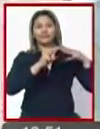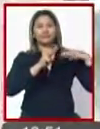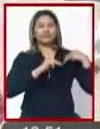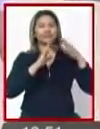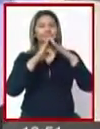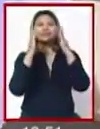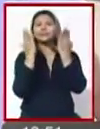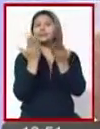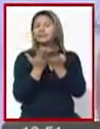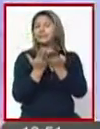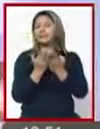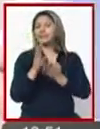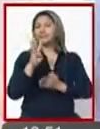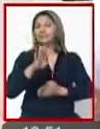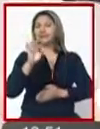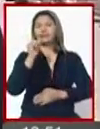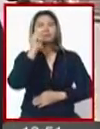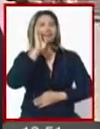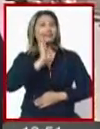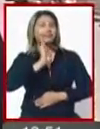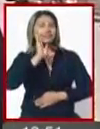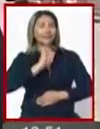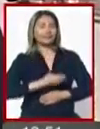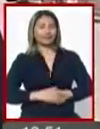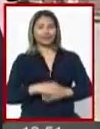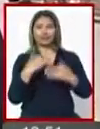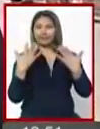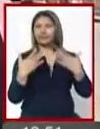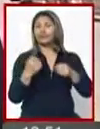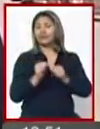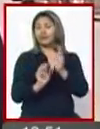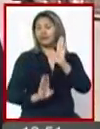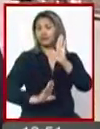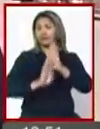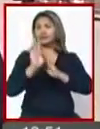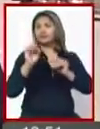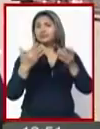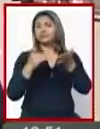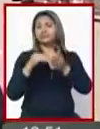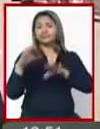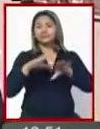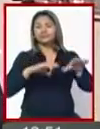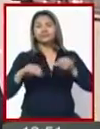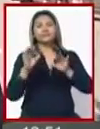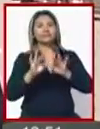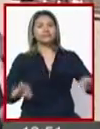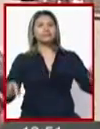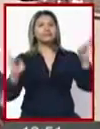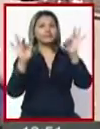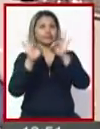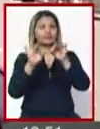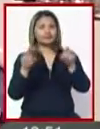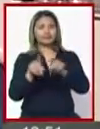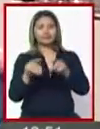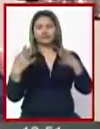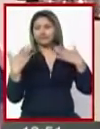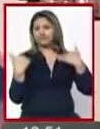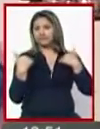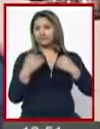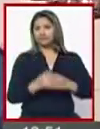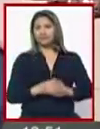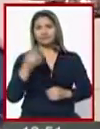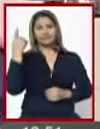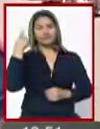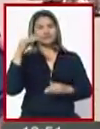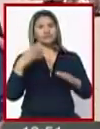y escolar por los 49 aniversarios. Bueno, ahora estamos ya desarrollando una de las actividades más importantes, ¿no?, que tenemos